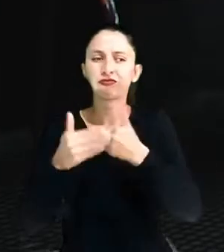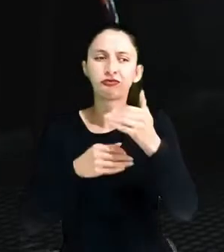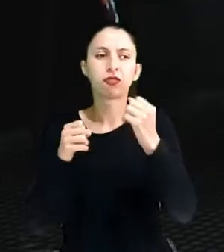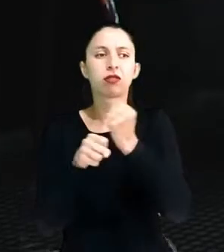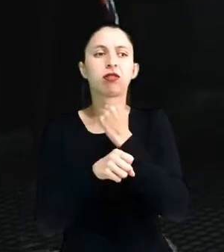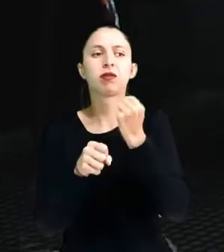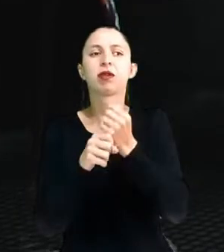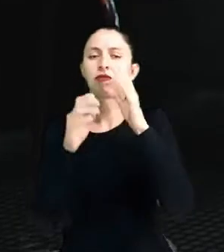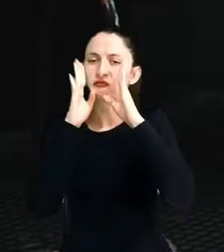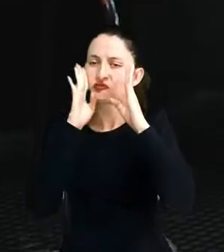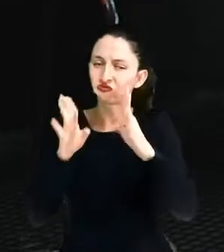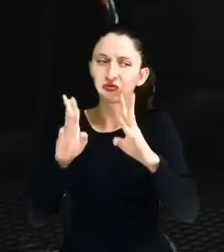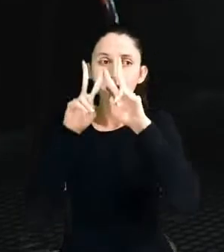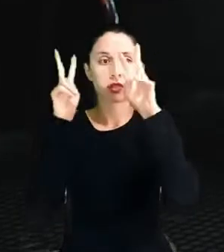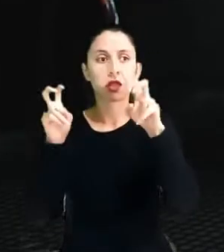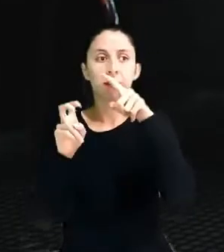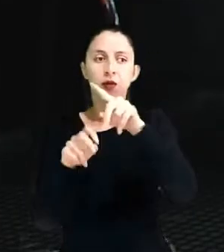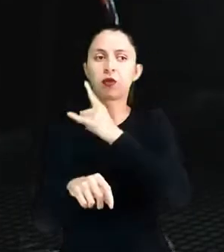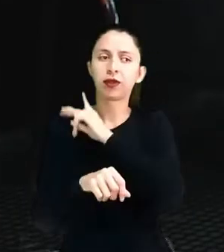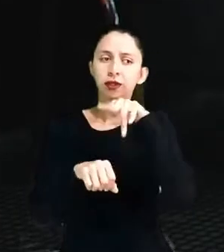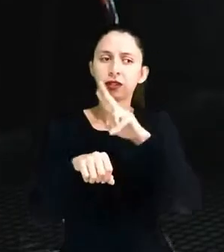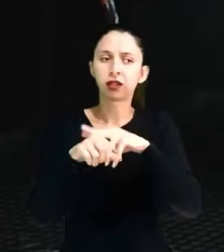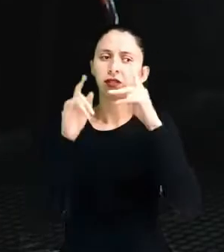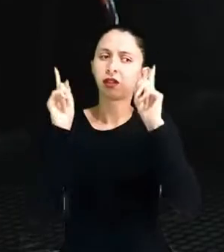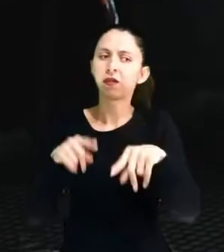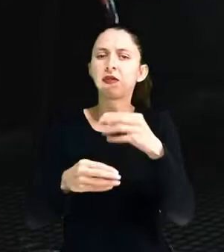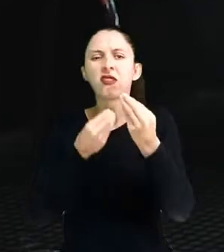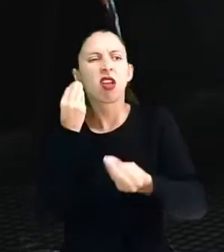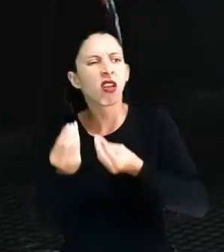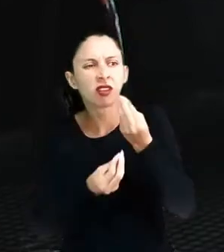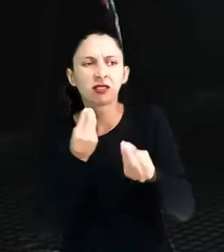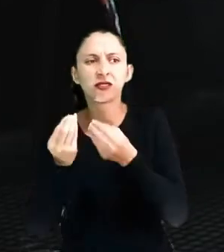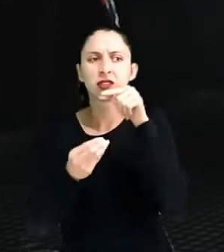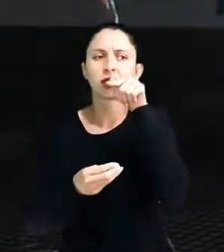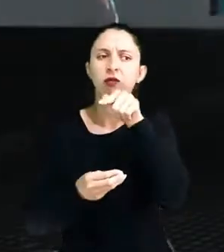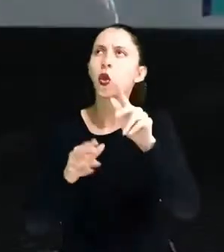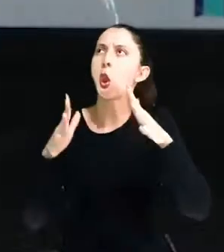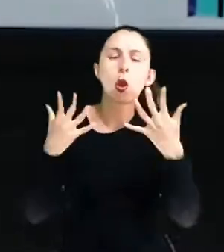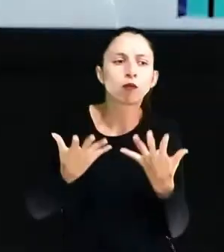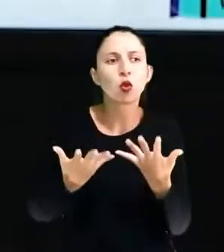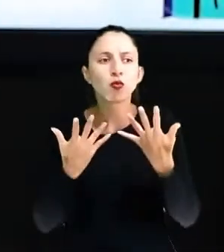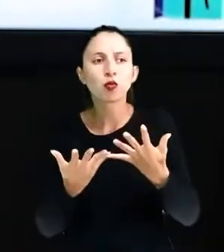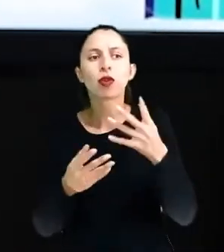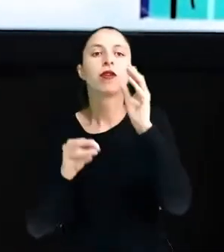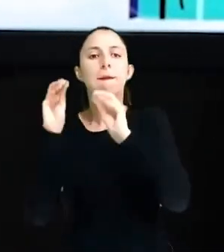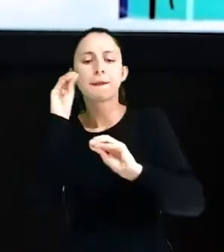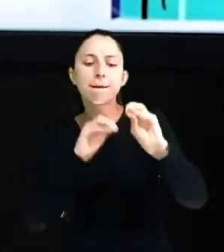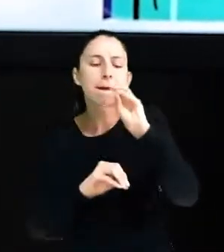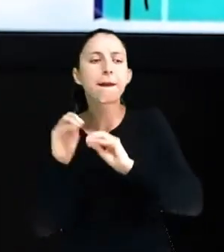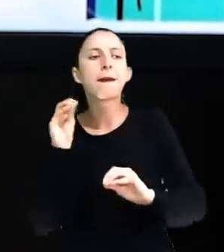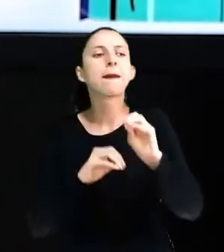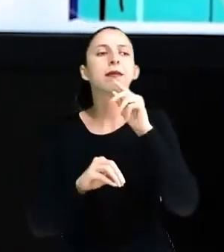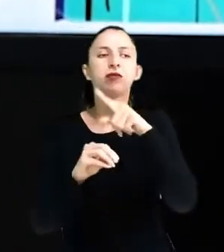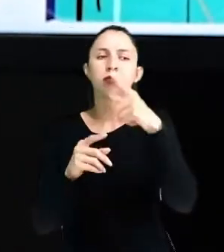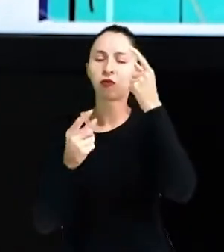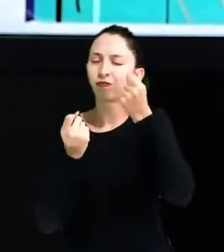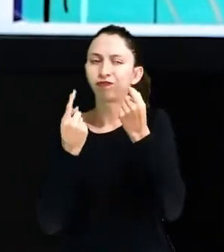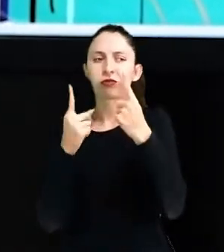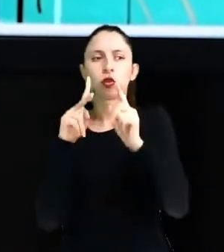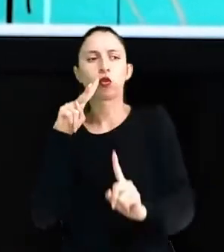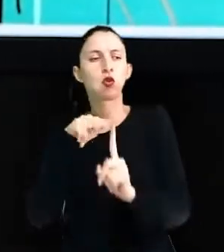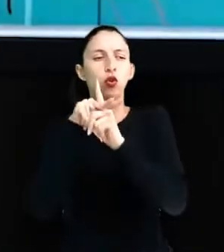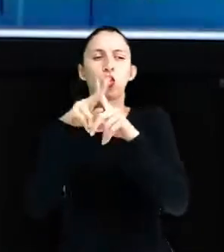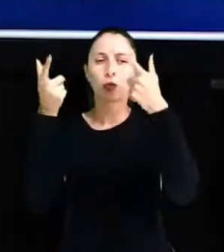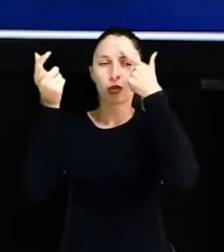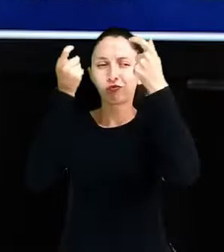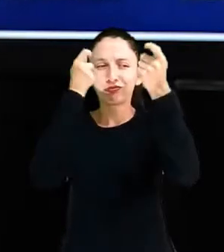trabajo alrededor de este tema y así poder generar, digamos que el diseño de